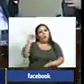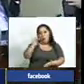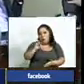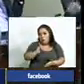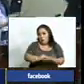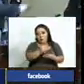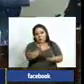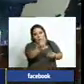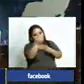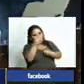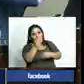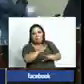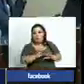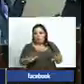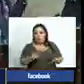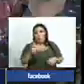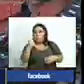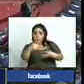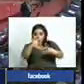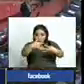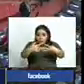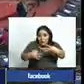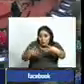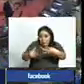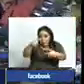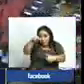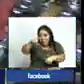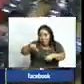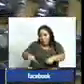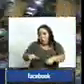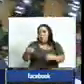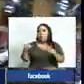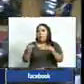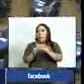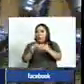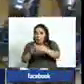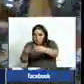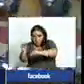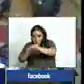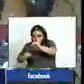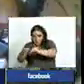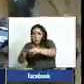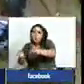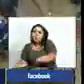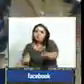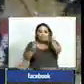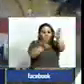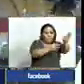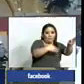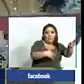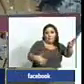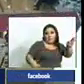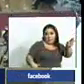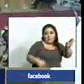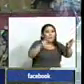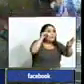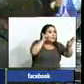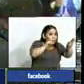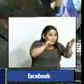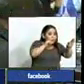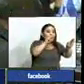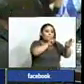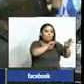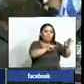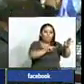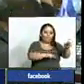desacato. Pero si esta ley es aprobada, también deberá pasar por la revisión del presidente de la república, quien